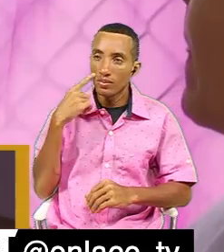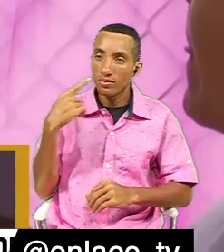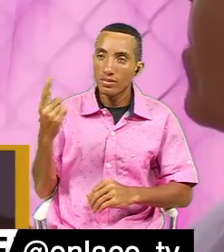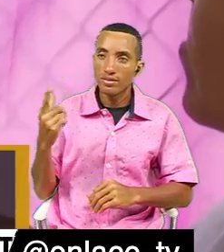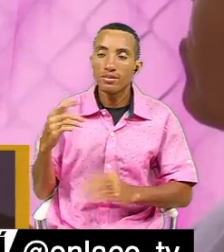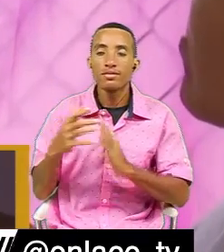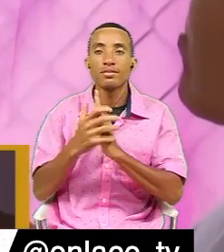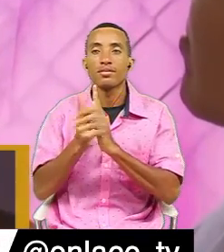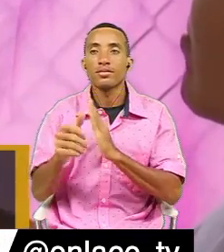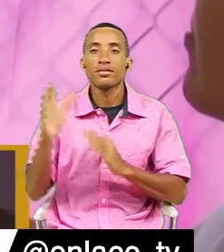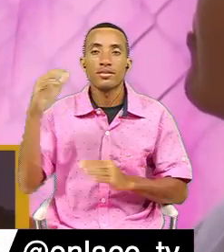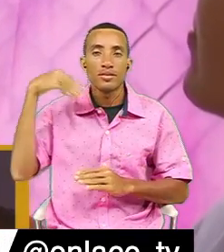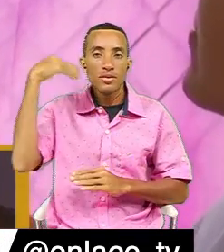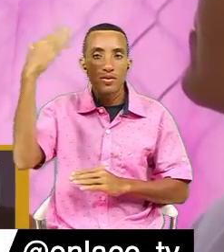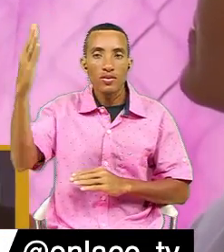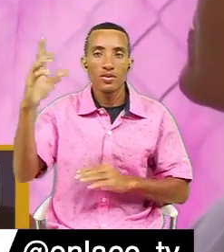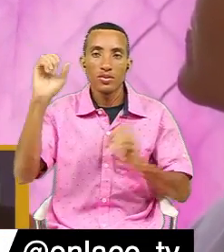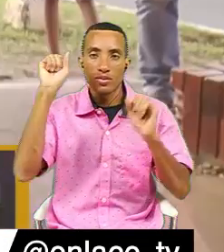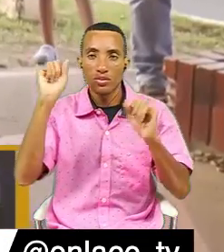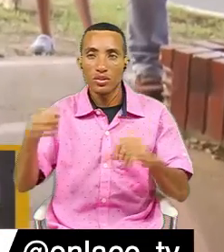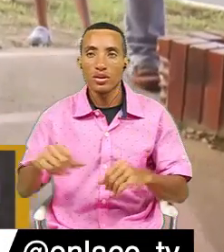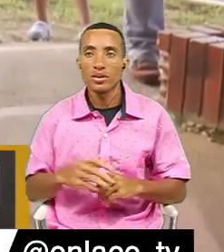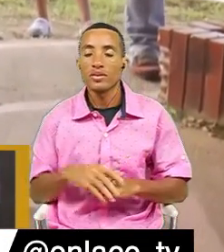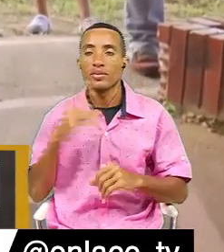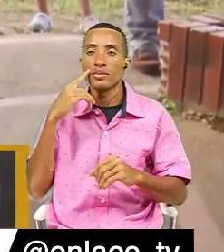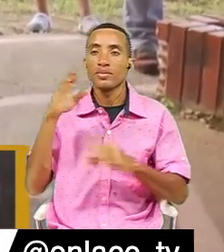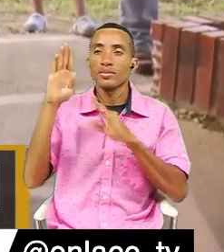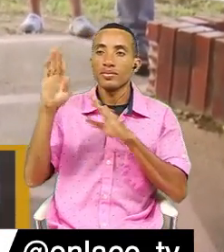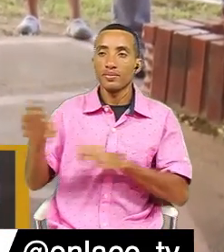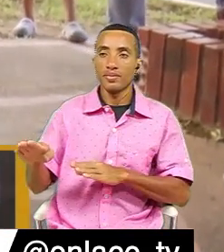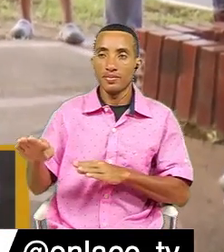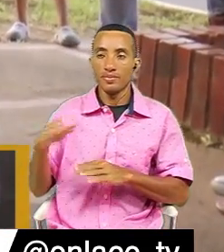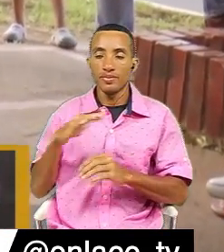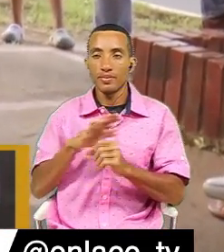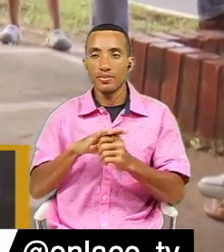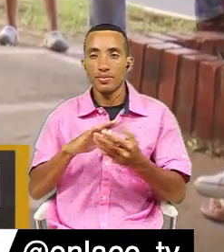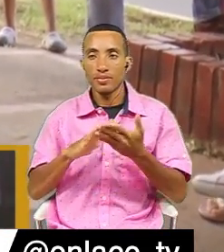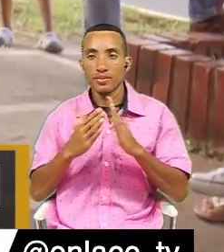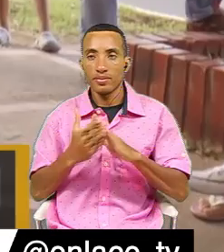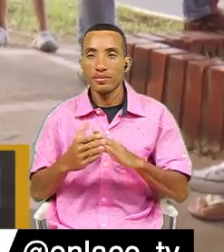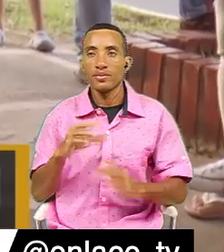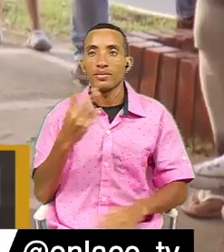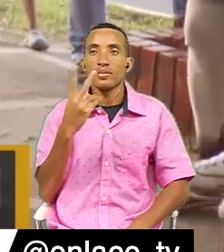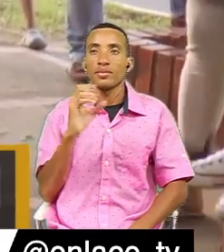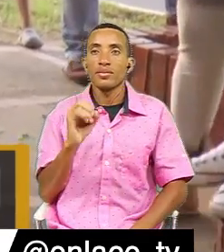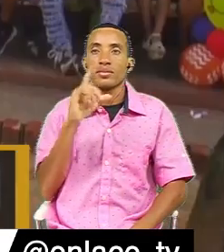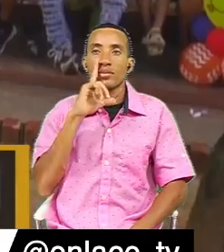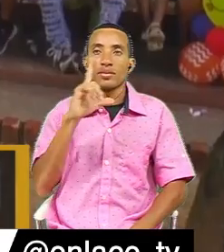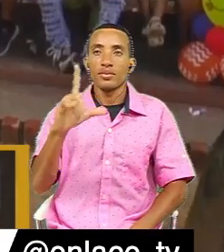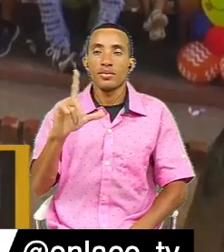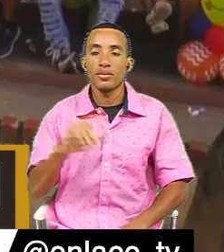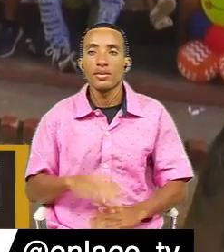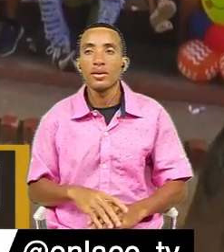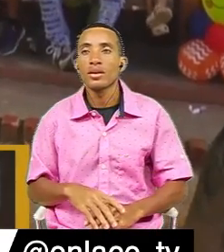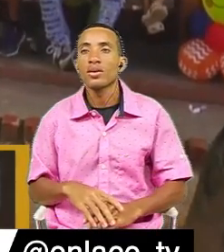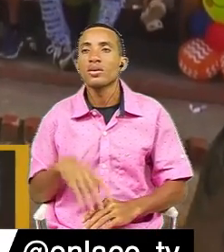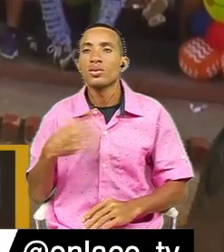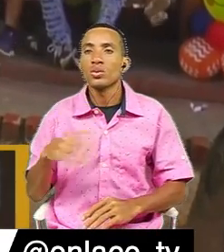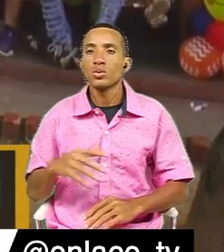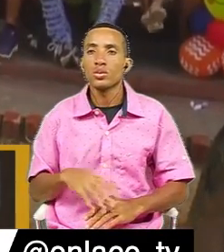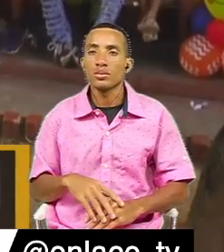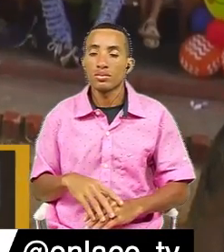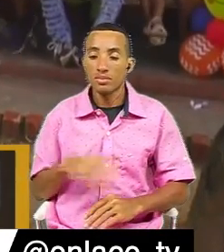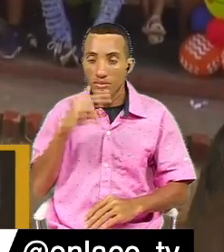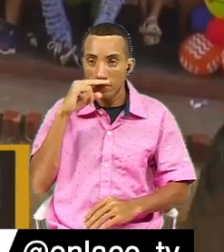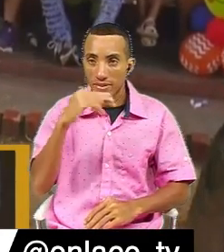más adelante, a futuro, poder tener una representante digna de la comuna 5 como lo es del barrio 20 de julio. No se esperaba contar con tanto potencial, pero sí, hay